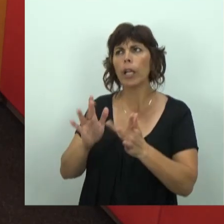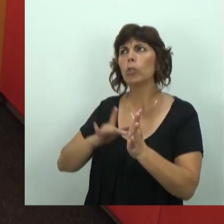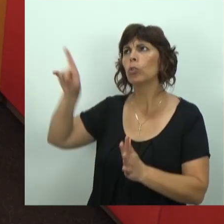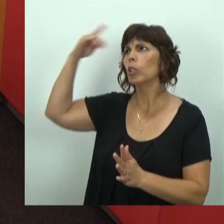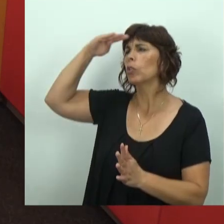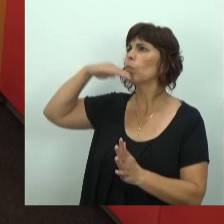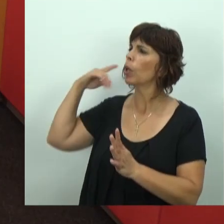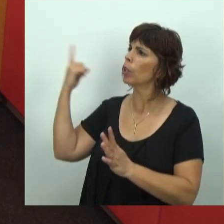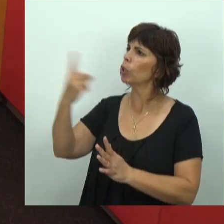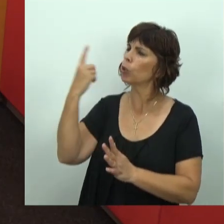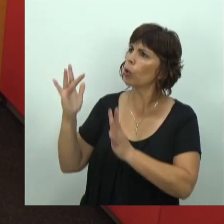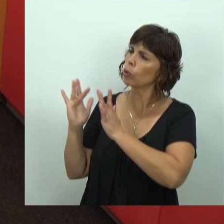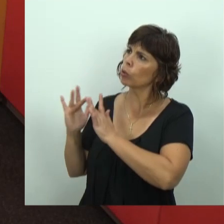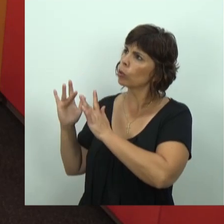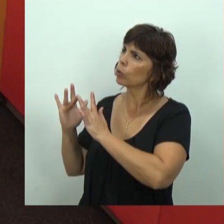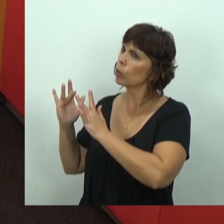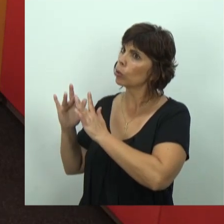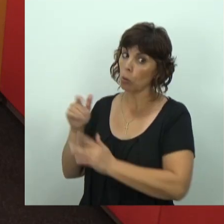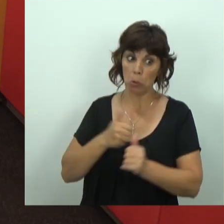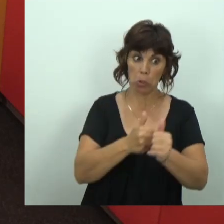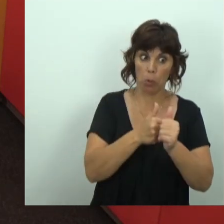pero cuando salía de ese tiempo,